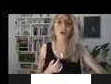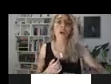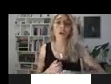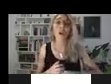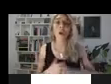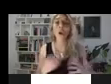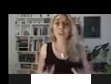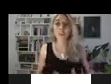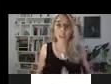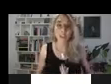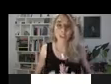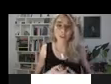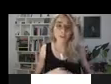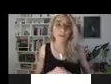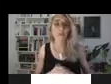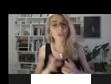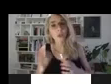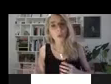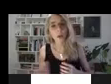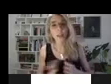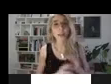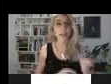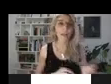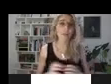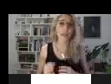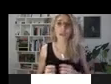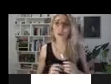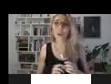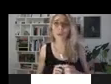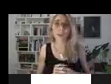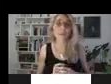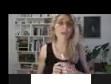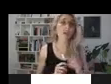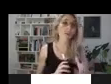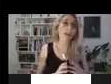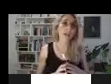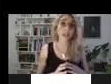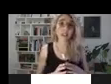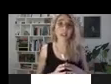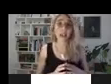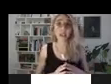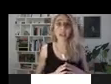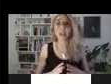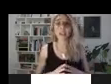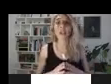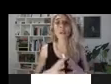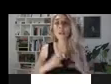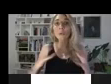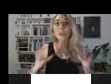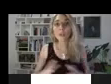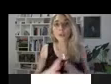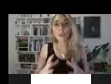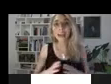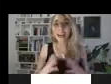internacionalización. Los coleccionistas, ya nos vamos a detener al final sobre algunos tipos y algunas características, y